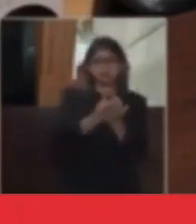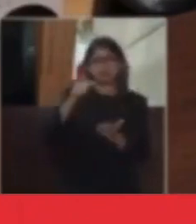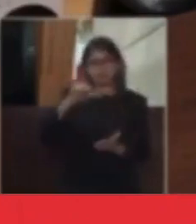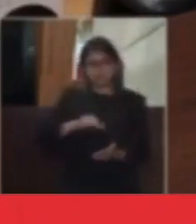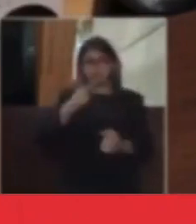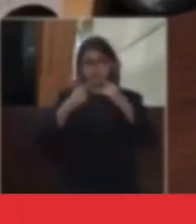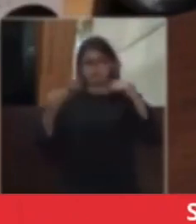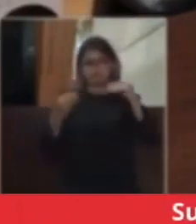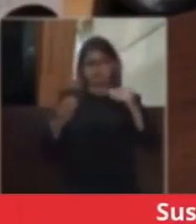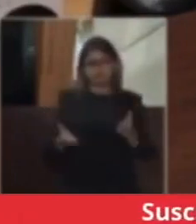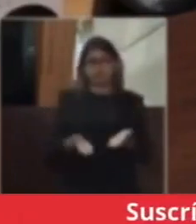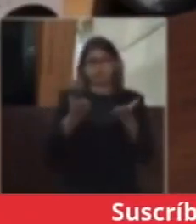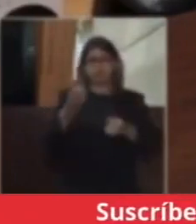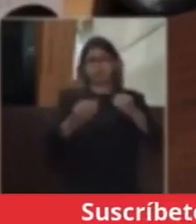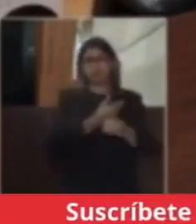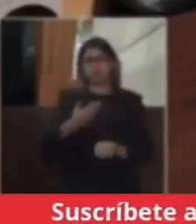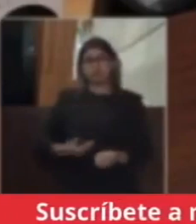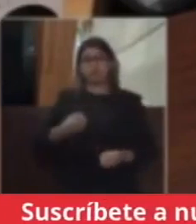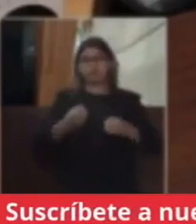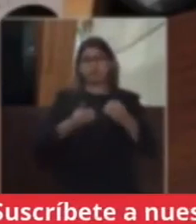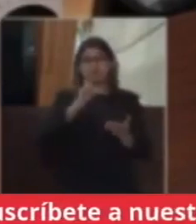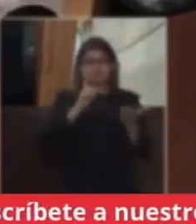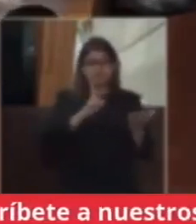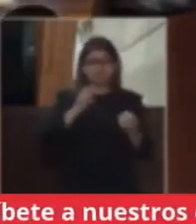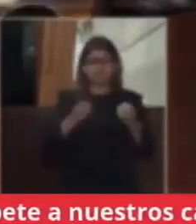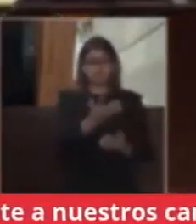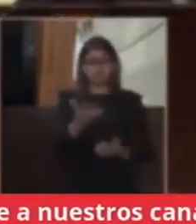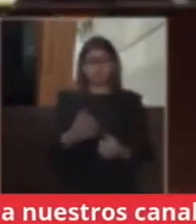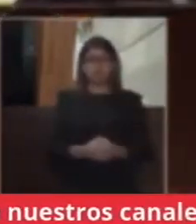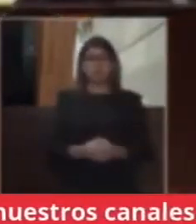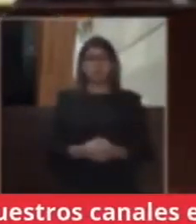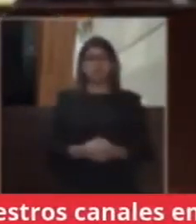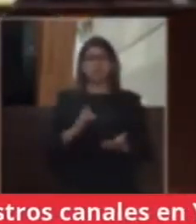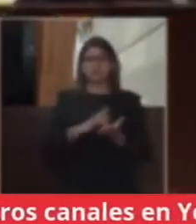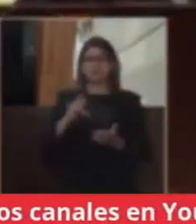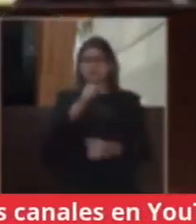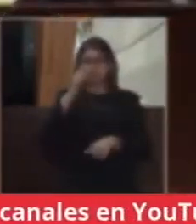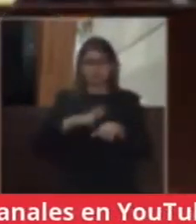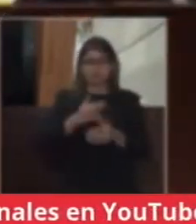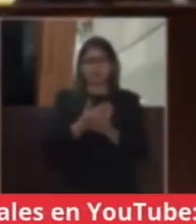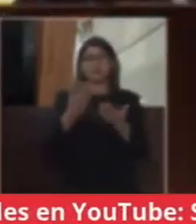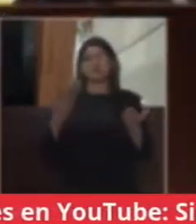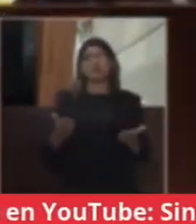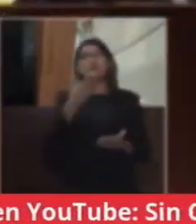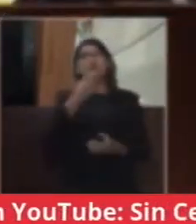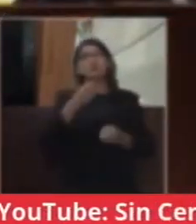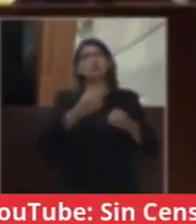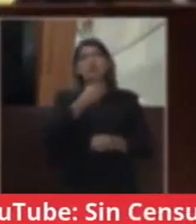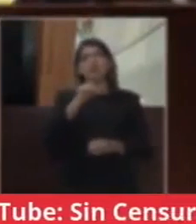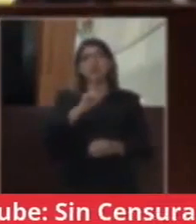tercer punto. Y el cuarto punto fue donde se abrió más la discusión. La magistrada ponente pedía que se hiciera una